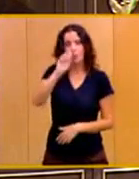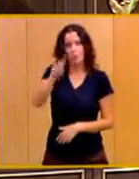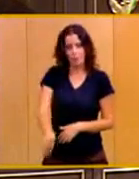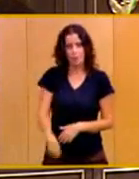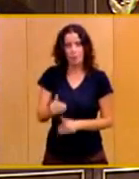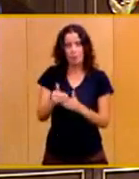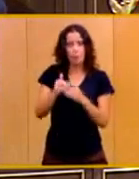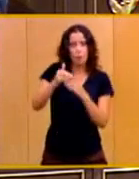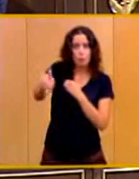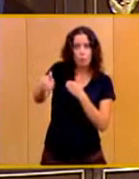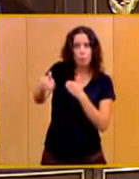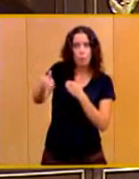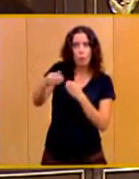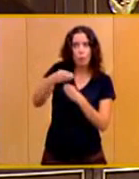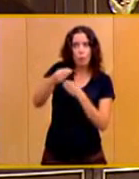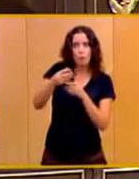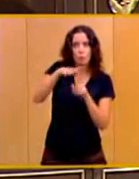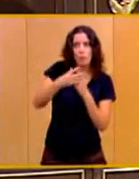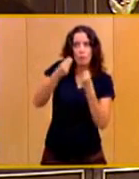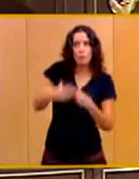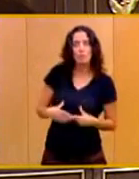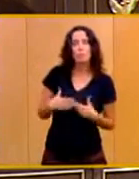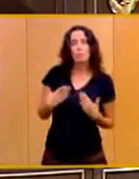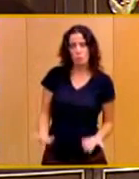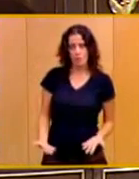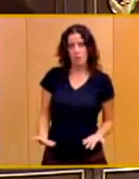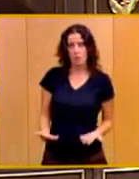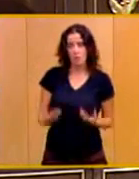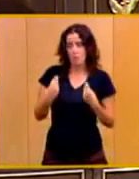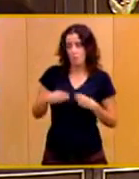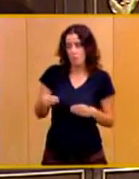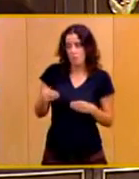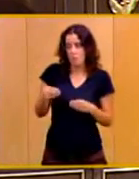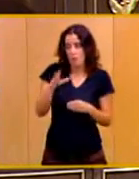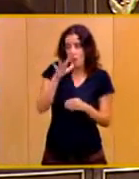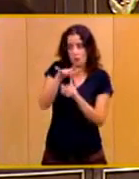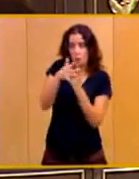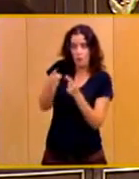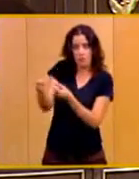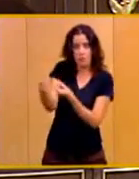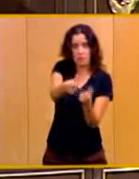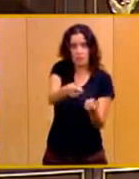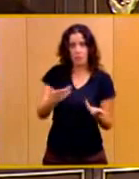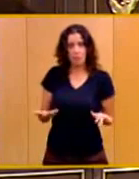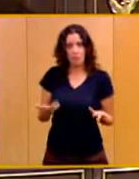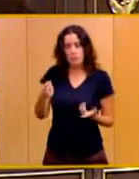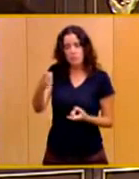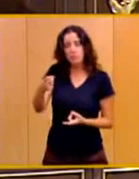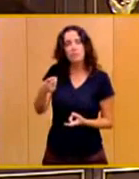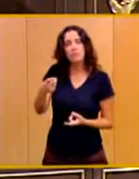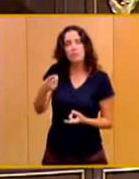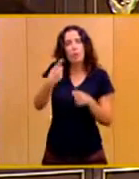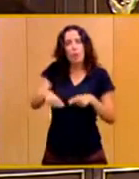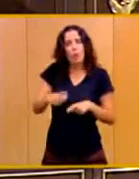nuestra solvencia. Es precisamente el espectáculo que usted ofrece, su incapacidad para tomarse las cosas